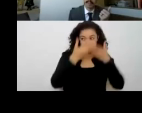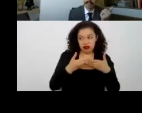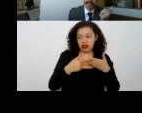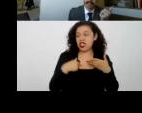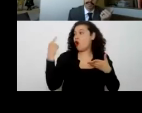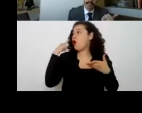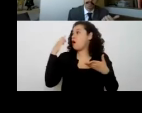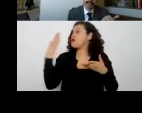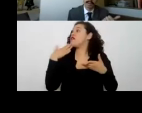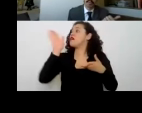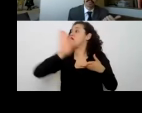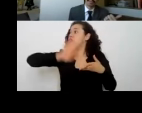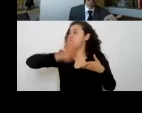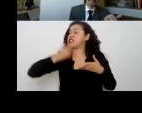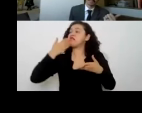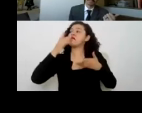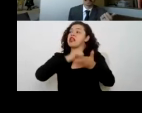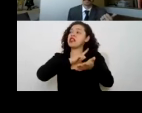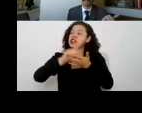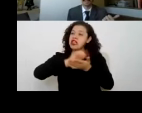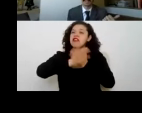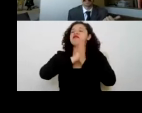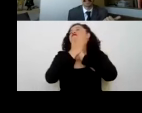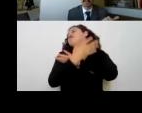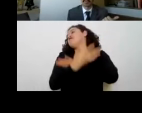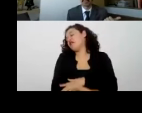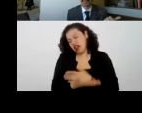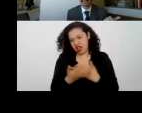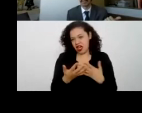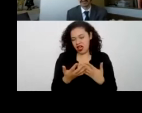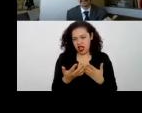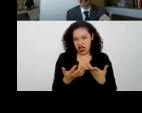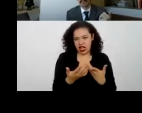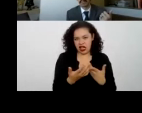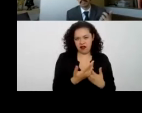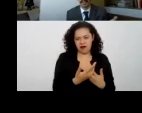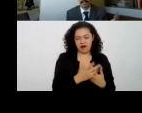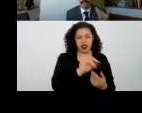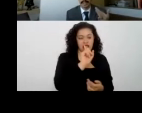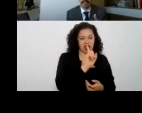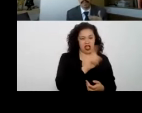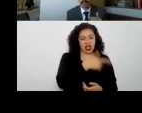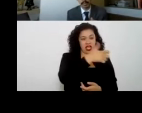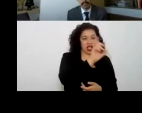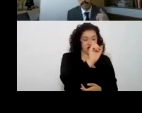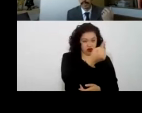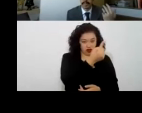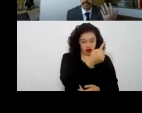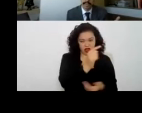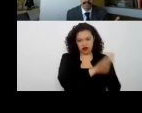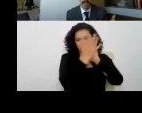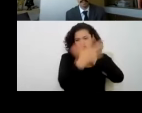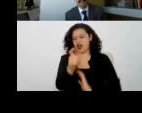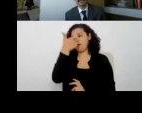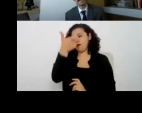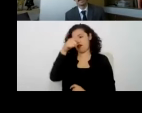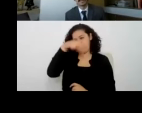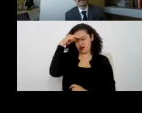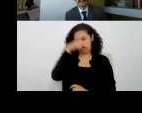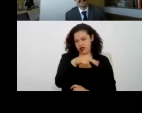de cambios de divisas. O sea, si el recurso está en dólares o en otra moneda, se cambia a pesos,